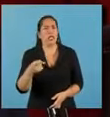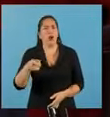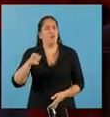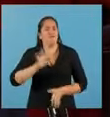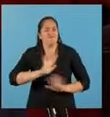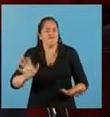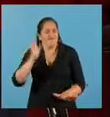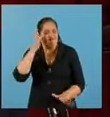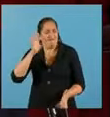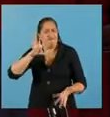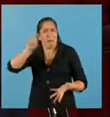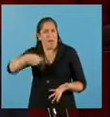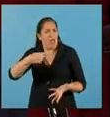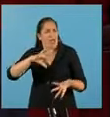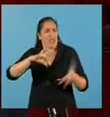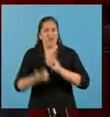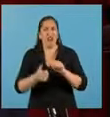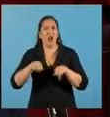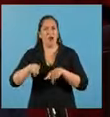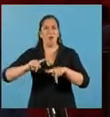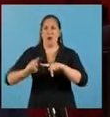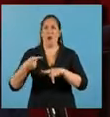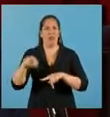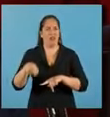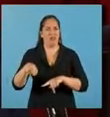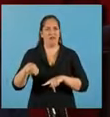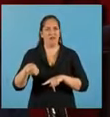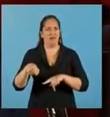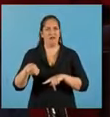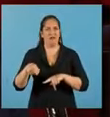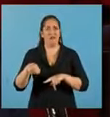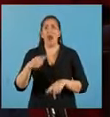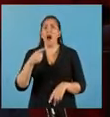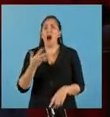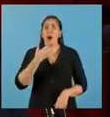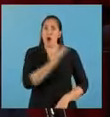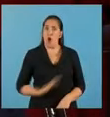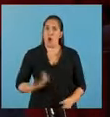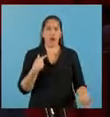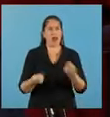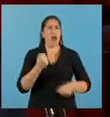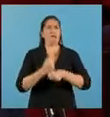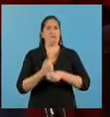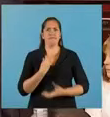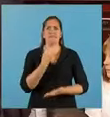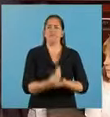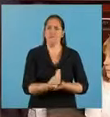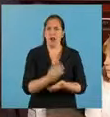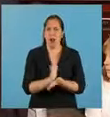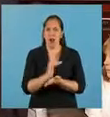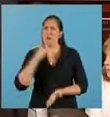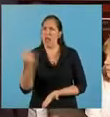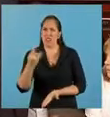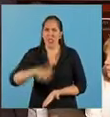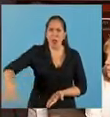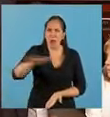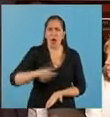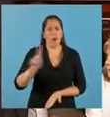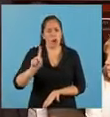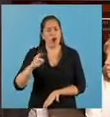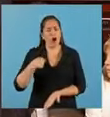perversión en la que puede caer la política. Gobernar no es mentir ni ocultarle la verdad al pueblo. Gobernar es admitir la